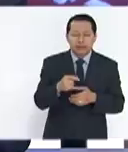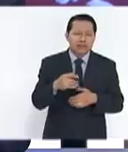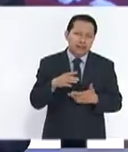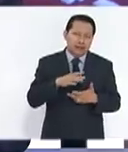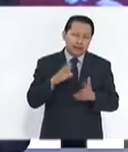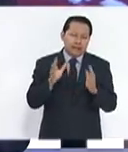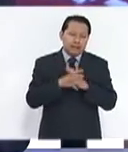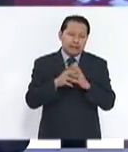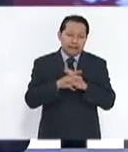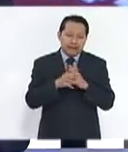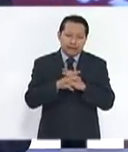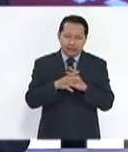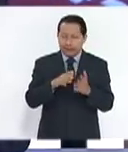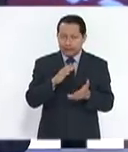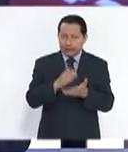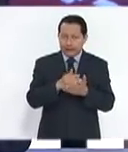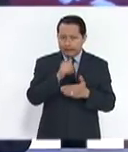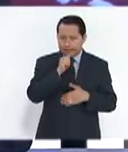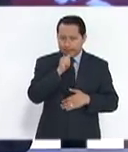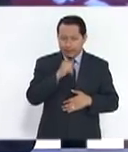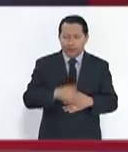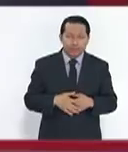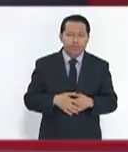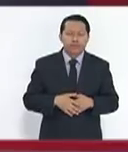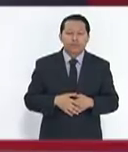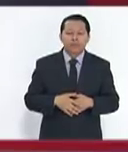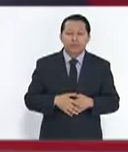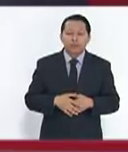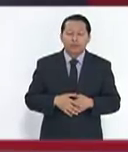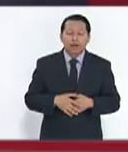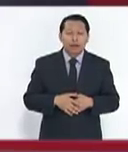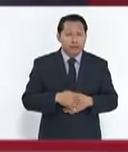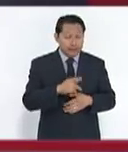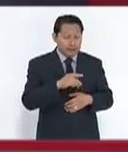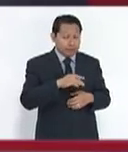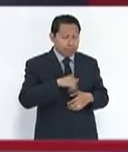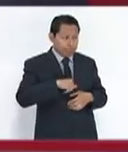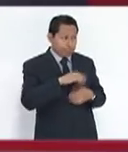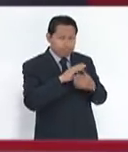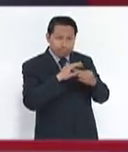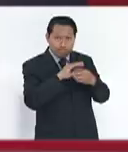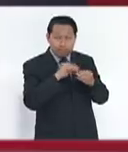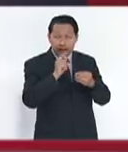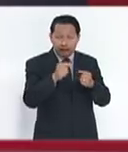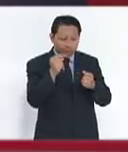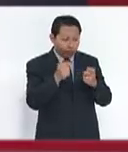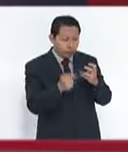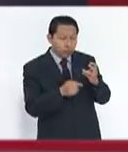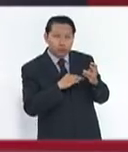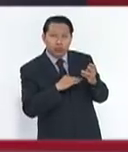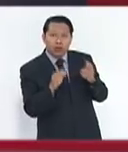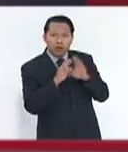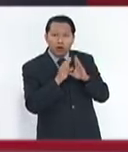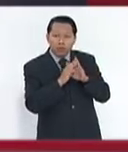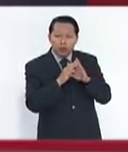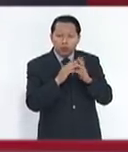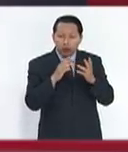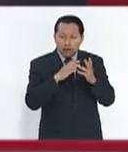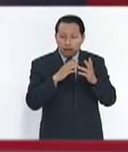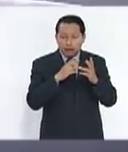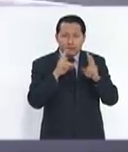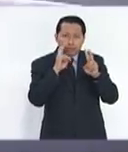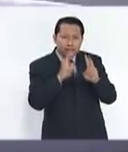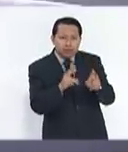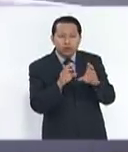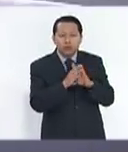que pues no ha concluido. Por lo que nos dice, se buscaron estos elementos visuales, ¿no?